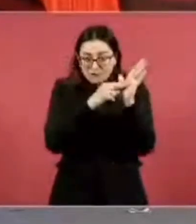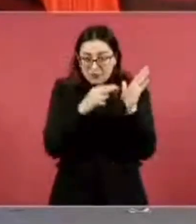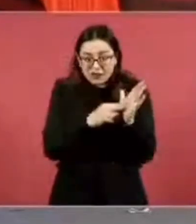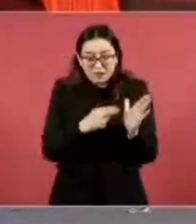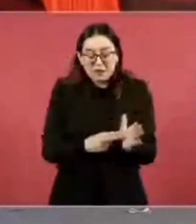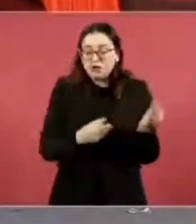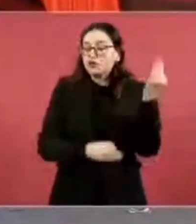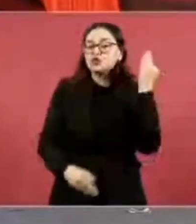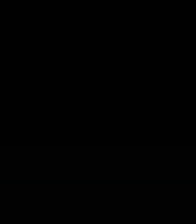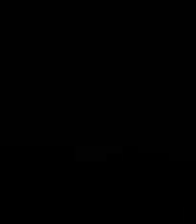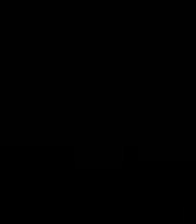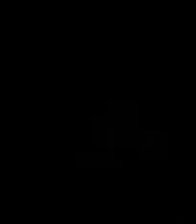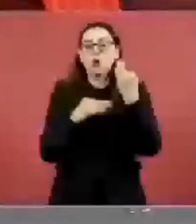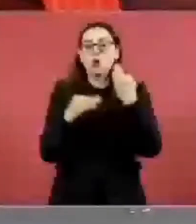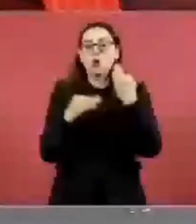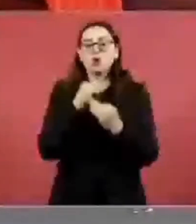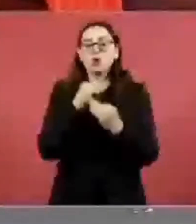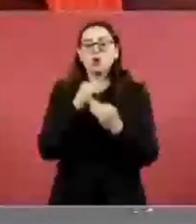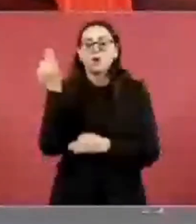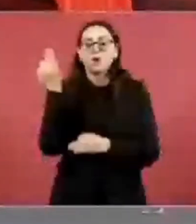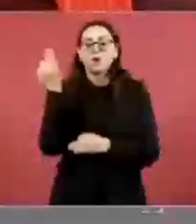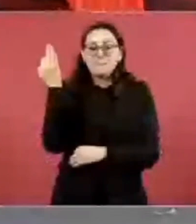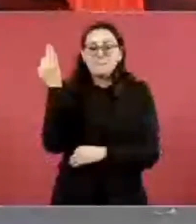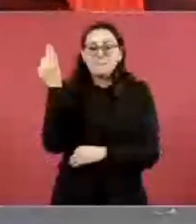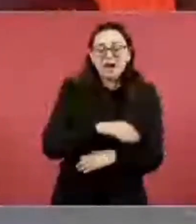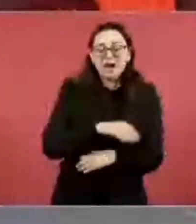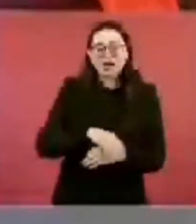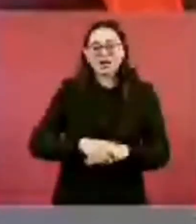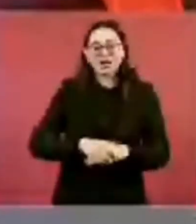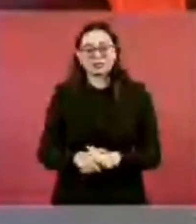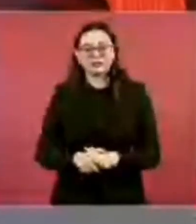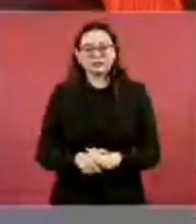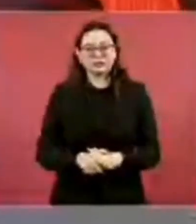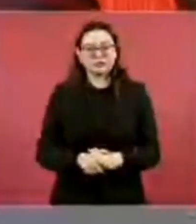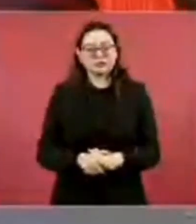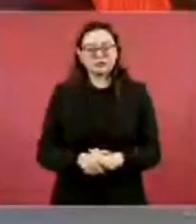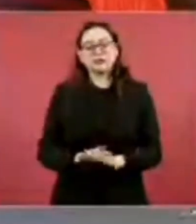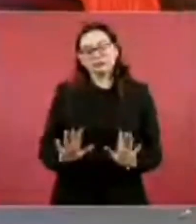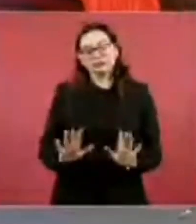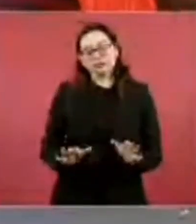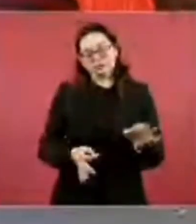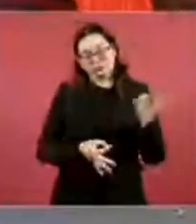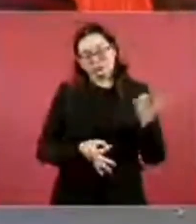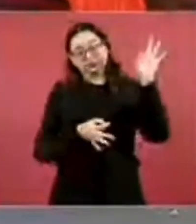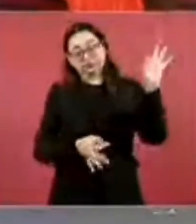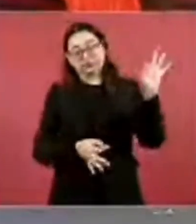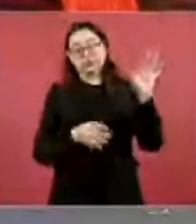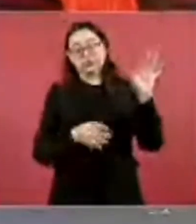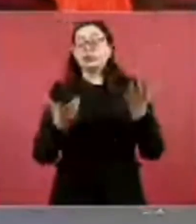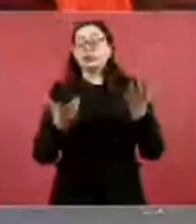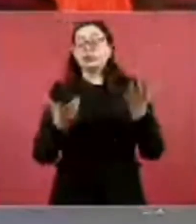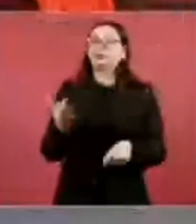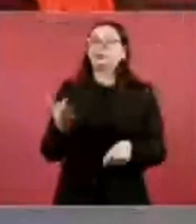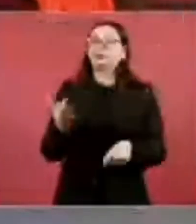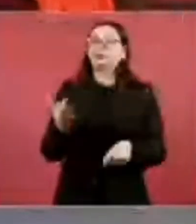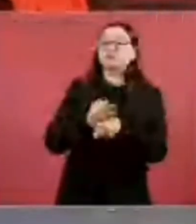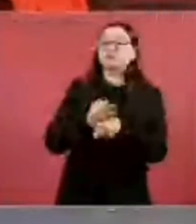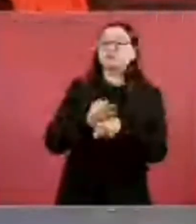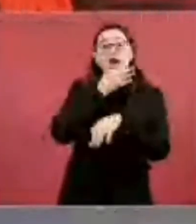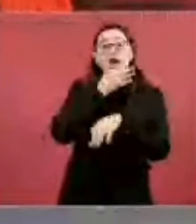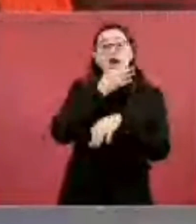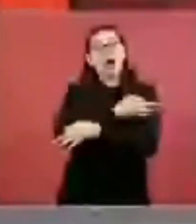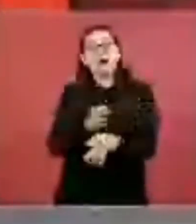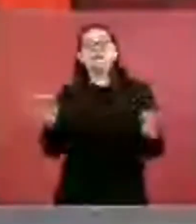¿en qué cabeza cabe? Dice, por medio de la presente se les informa a todos los